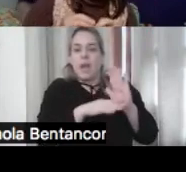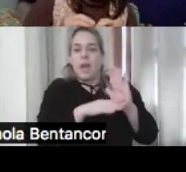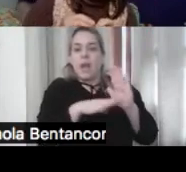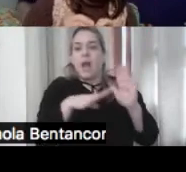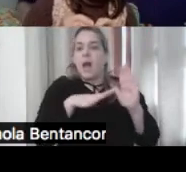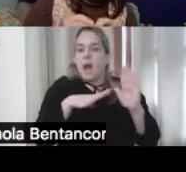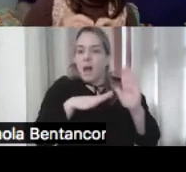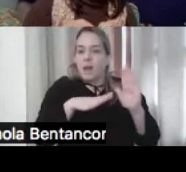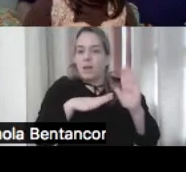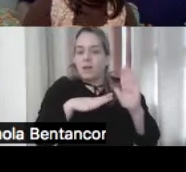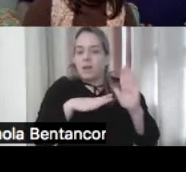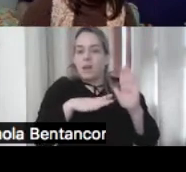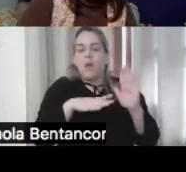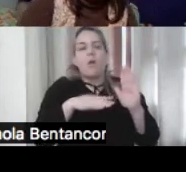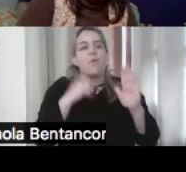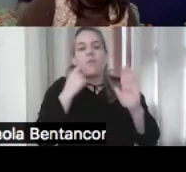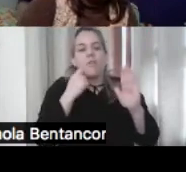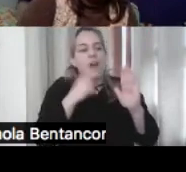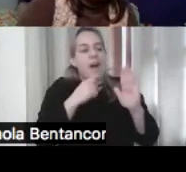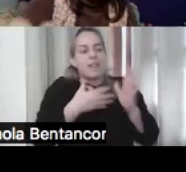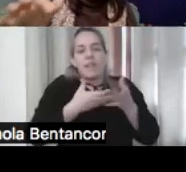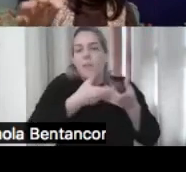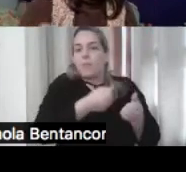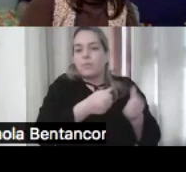a requerir de un apoyo.